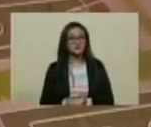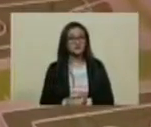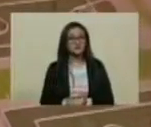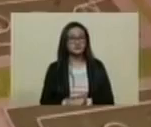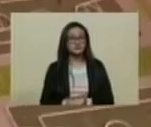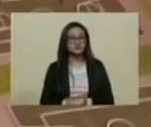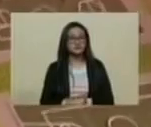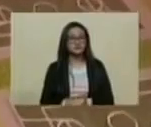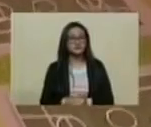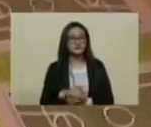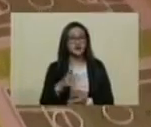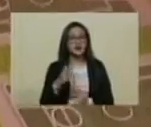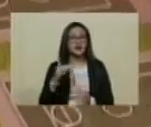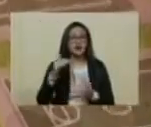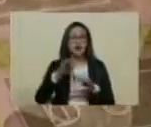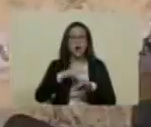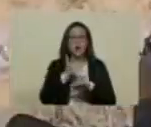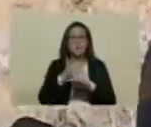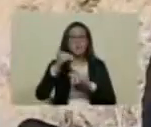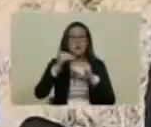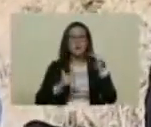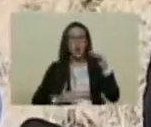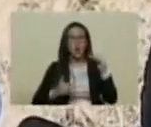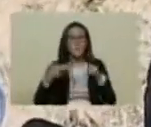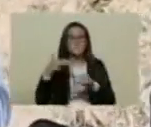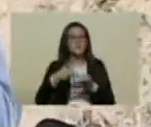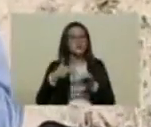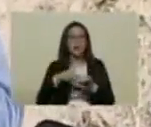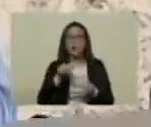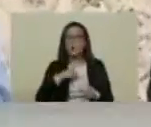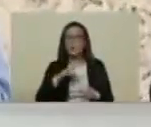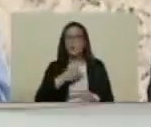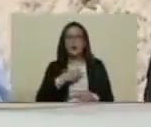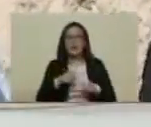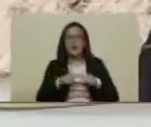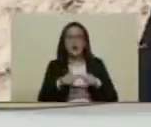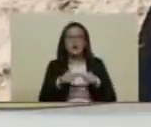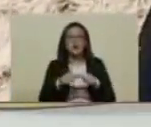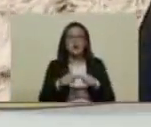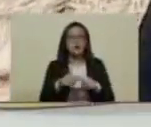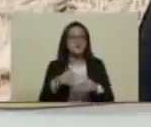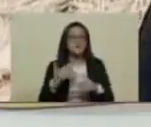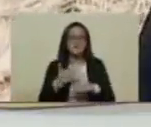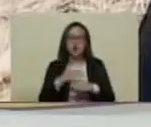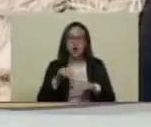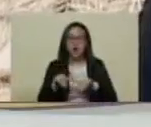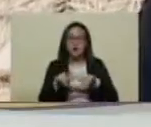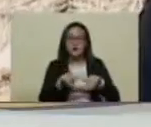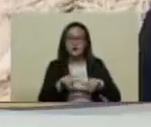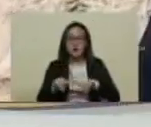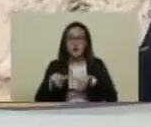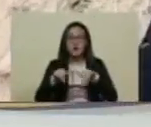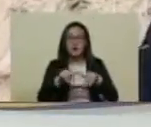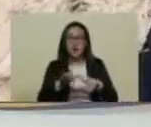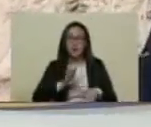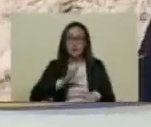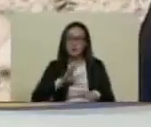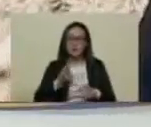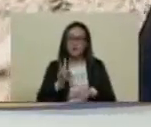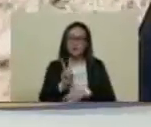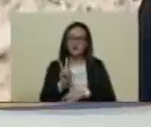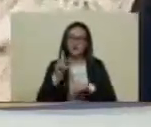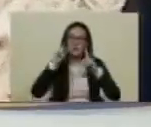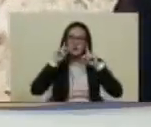por la caída de los precios del petróleo no pudimos continuarlo, hemos con ingenieros venezolanos, con nuestros propios profesionales,